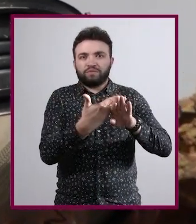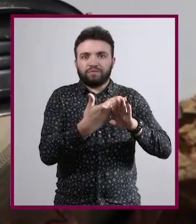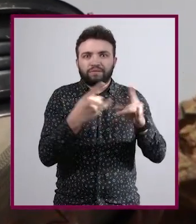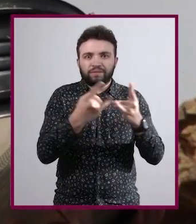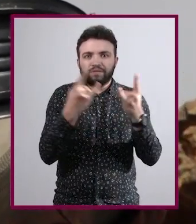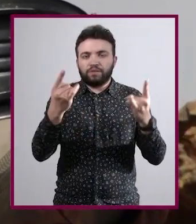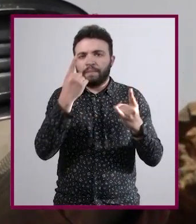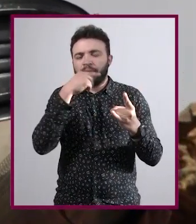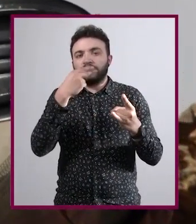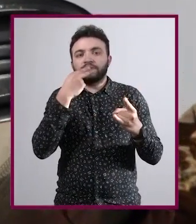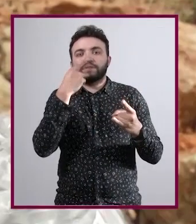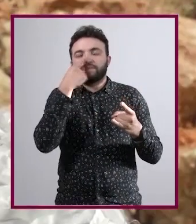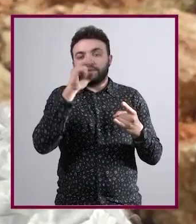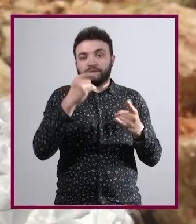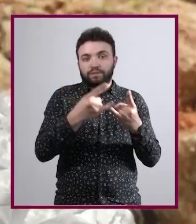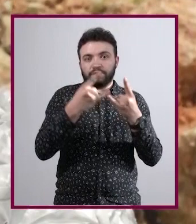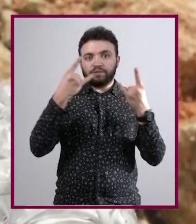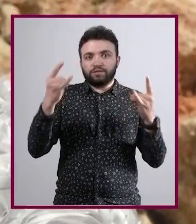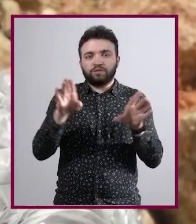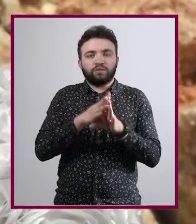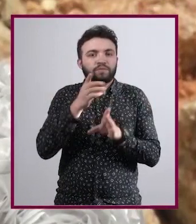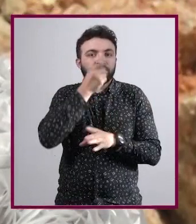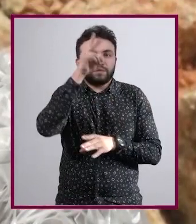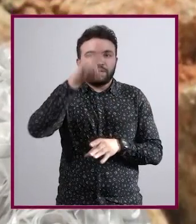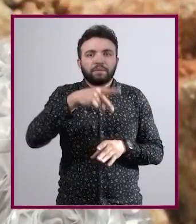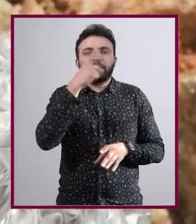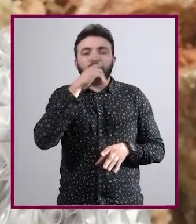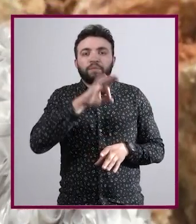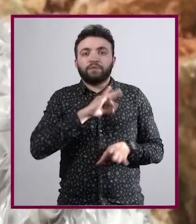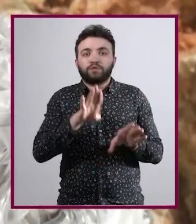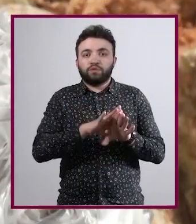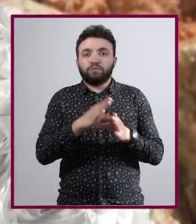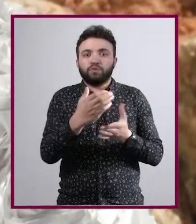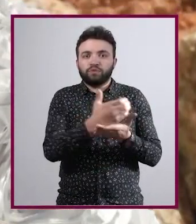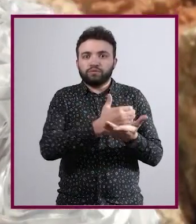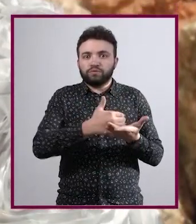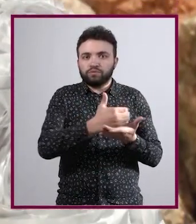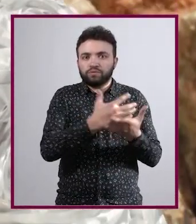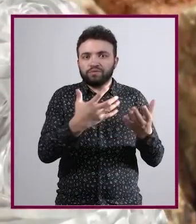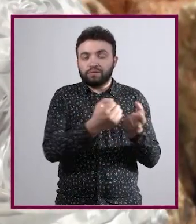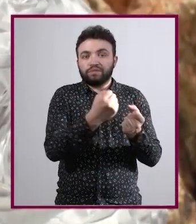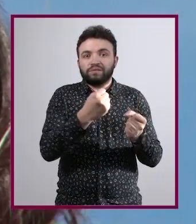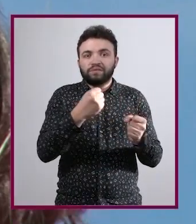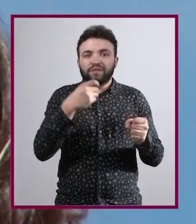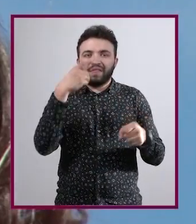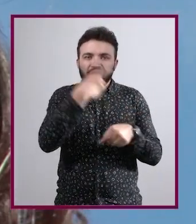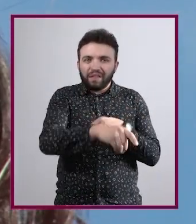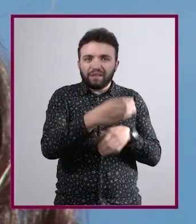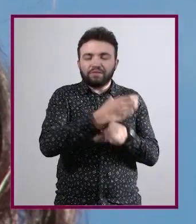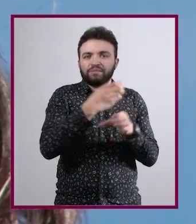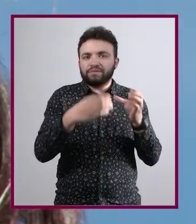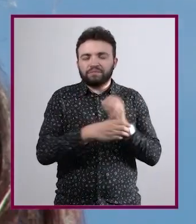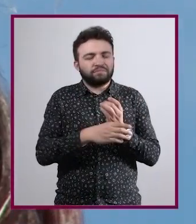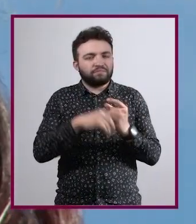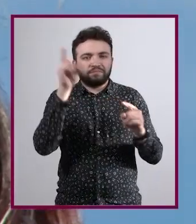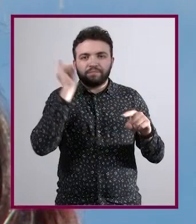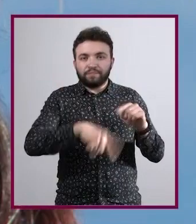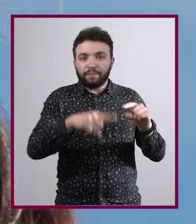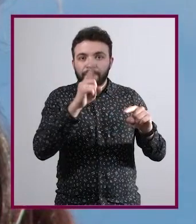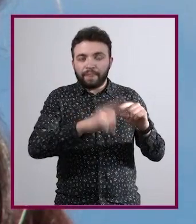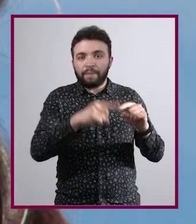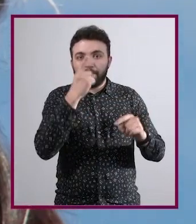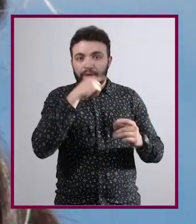servir como historias que reparan formas de violencia o incluso como